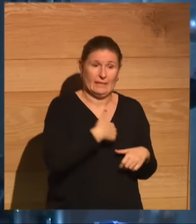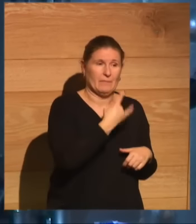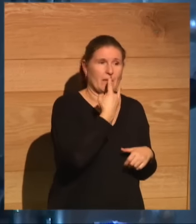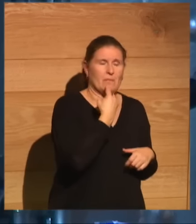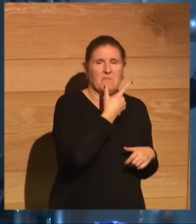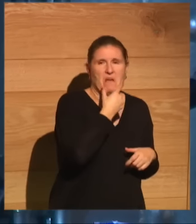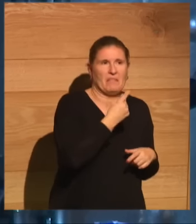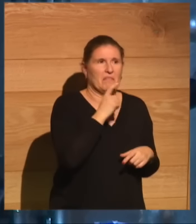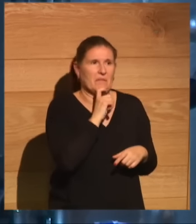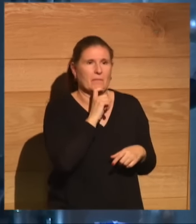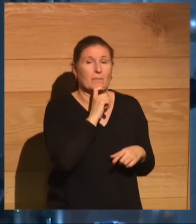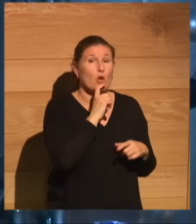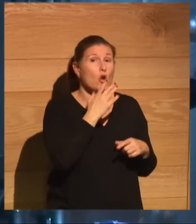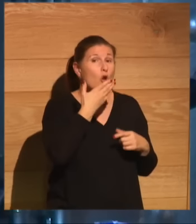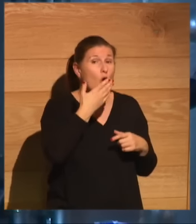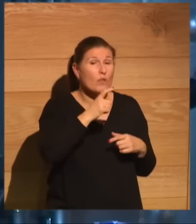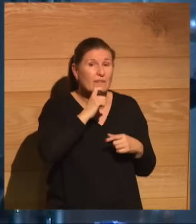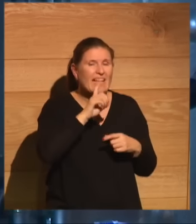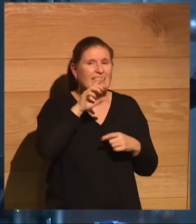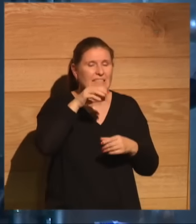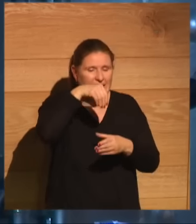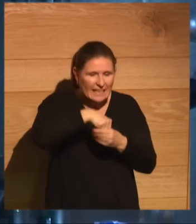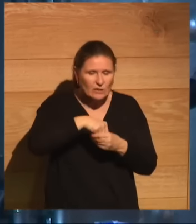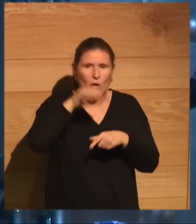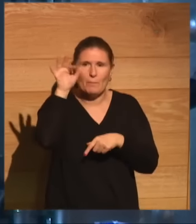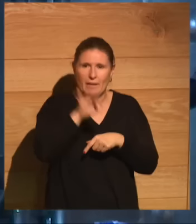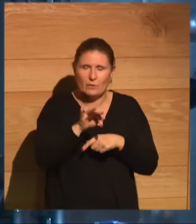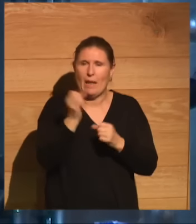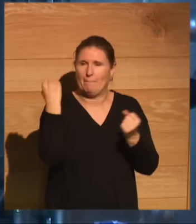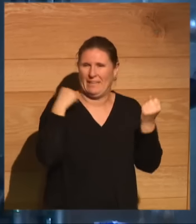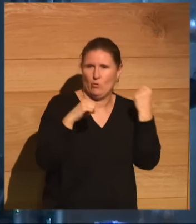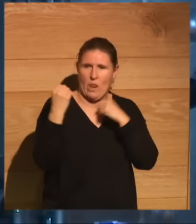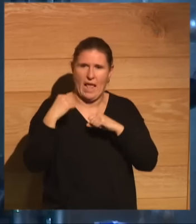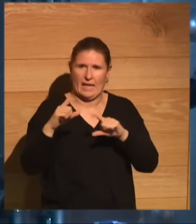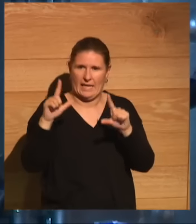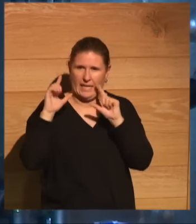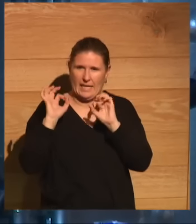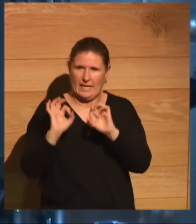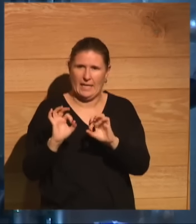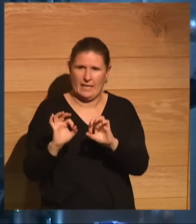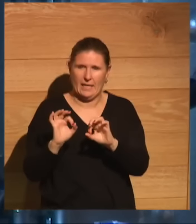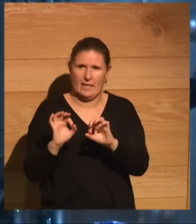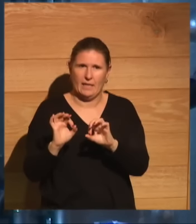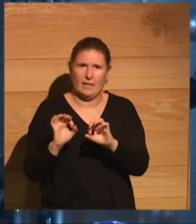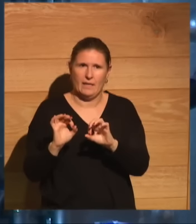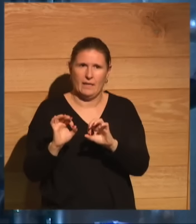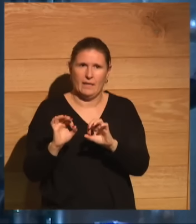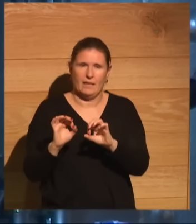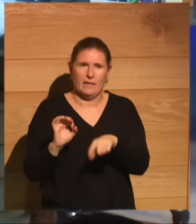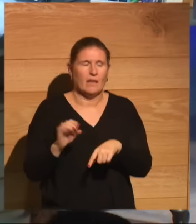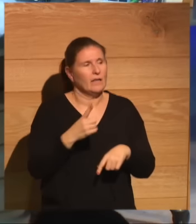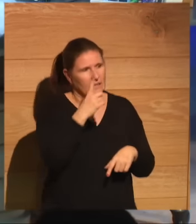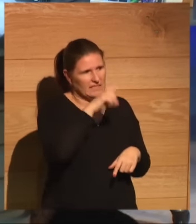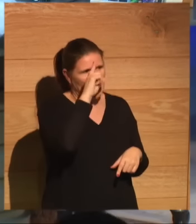fácil, lo difícil es interpretar a Bruce Wayne. Lo que hay que interpretar bien es Bruce Wayne, y creo que Rodrigo lo ha definido a la perfección. Qué sabio.